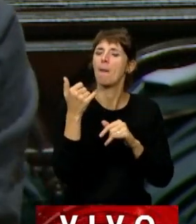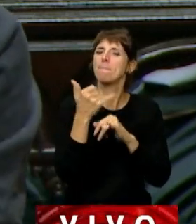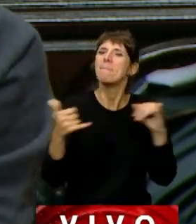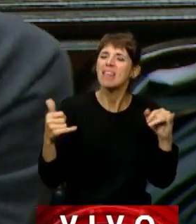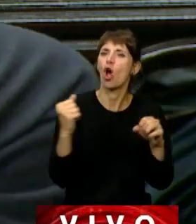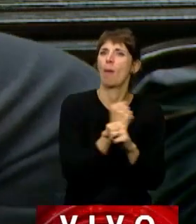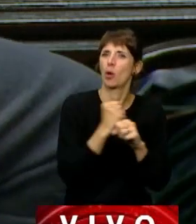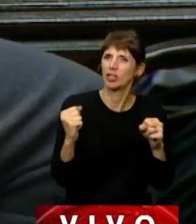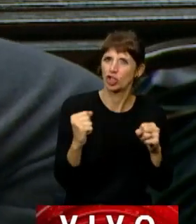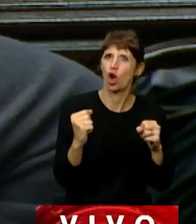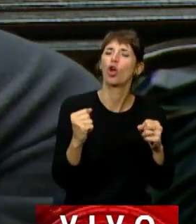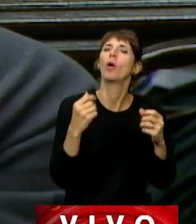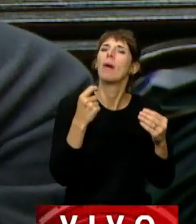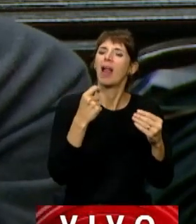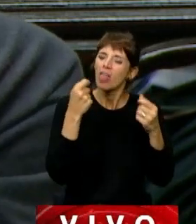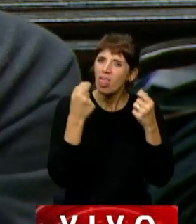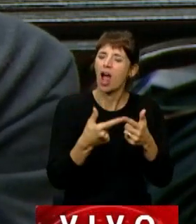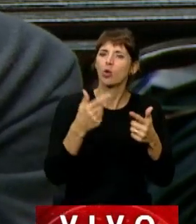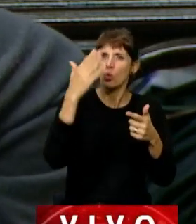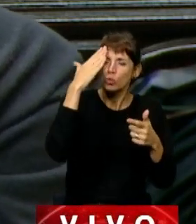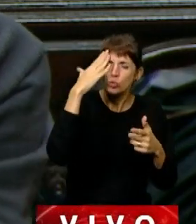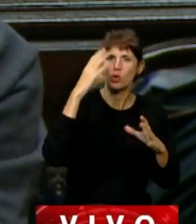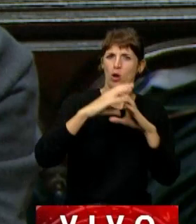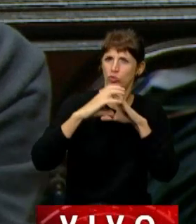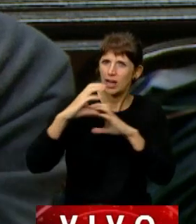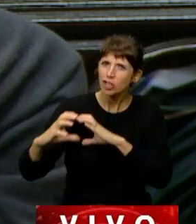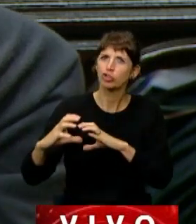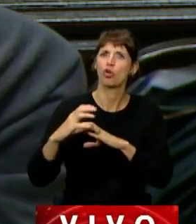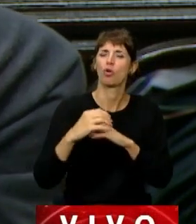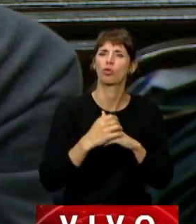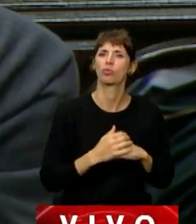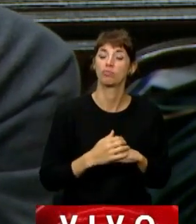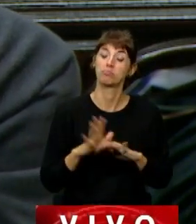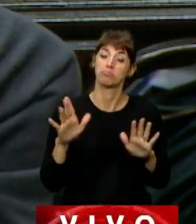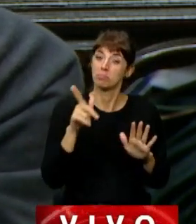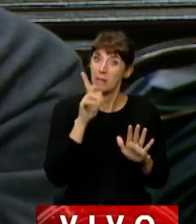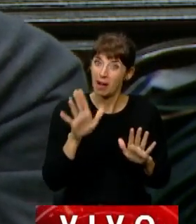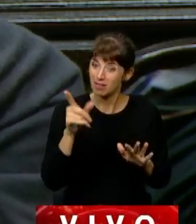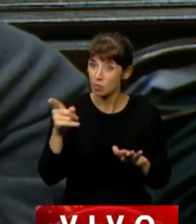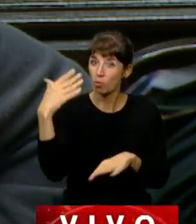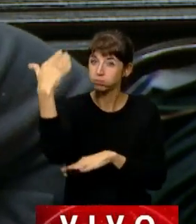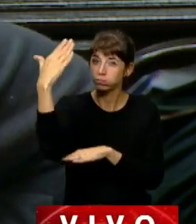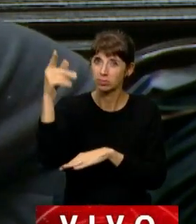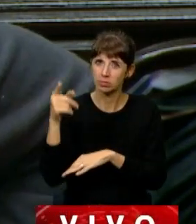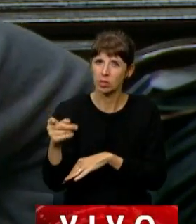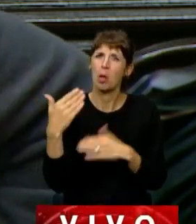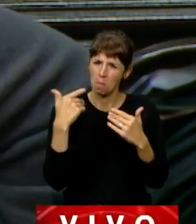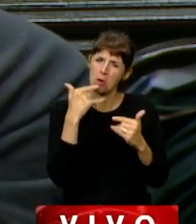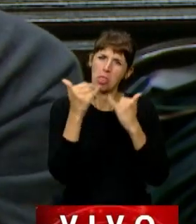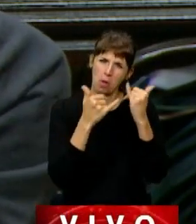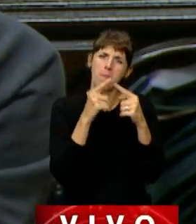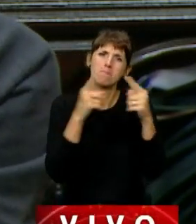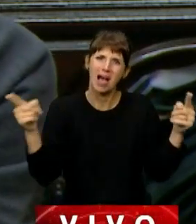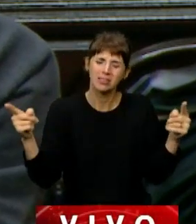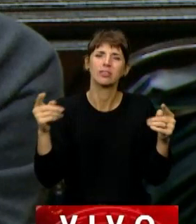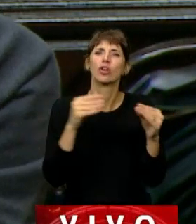las asignaciones específicas para la cultura y la comunicación. Digo, me parece que lo que usted plantea, y podríamos seguir enumerando, nuestra compañera